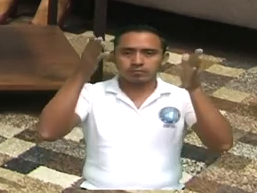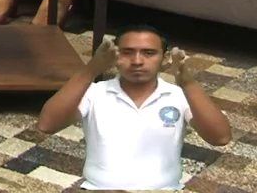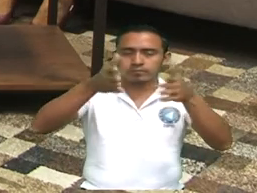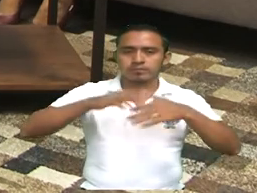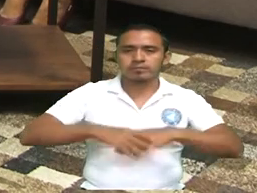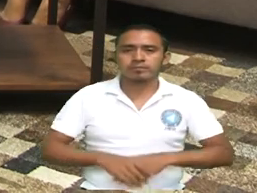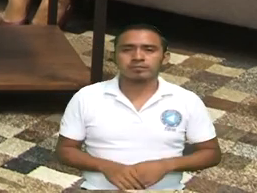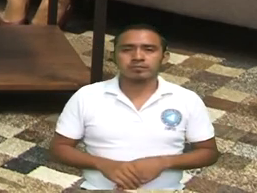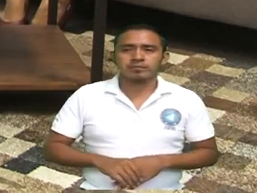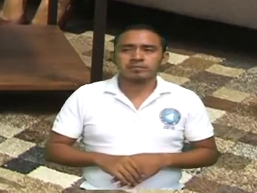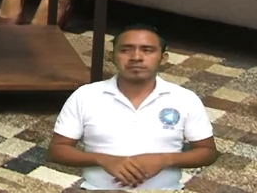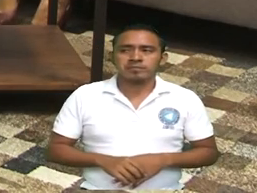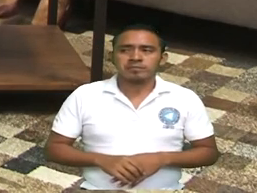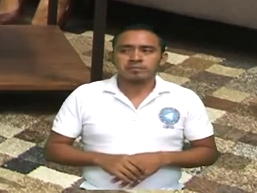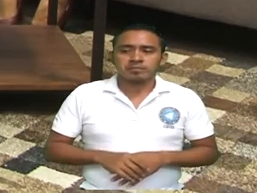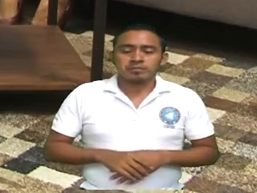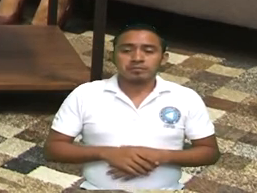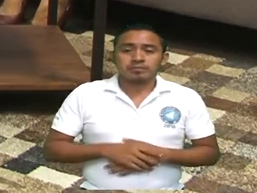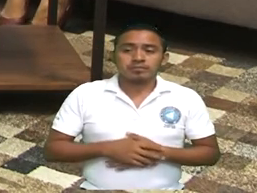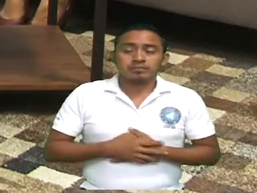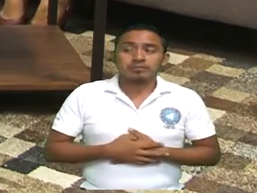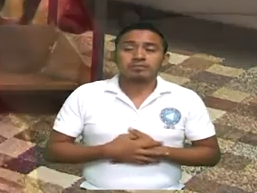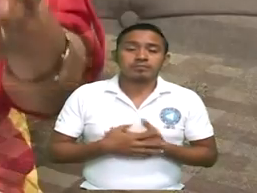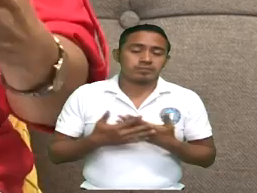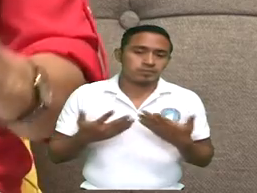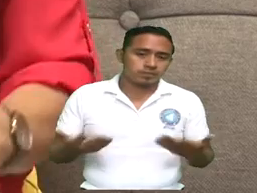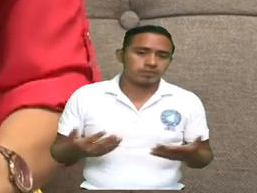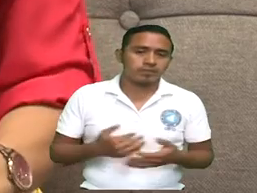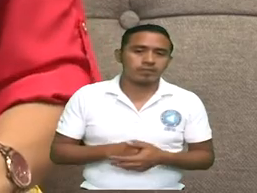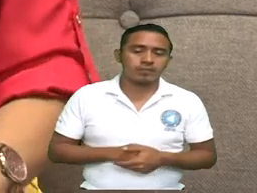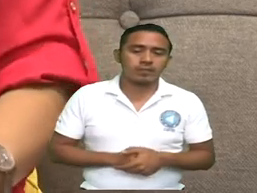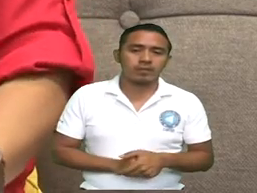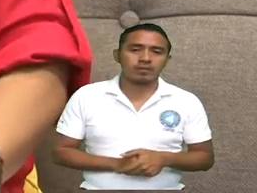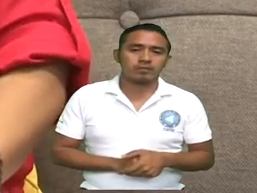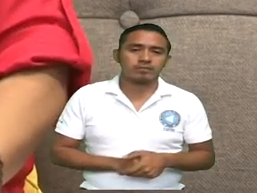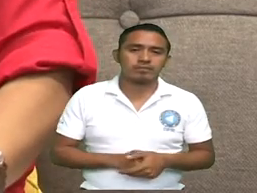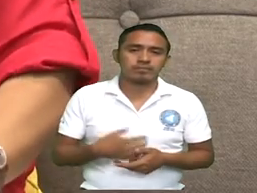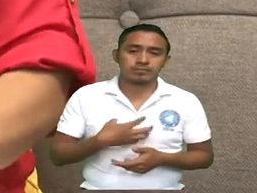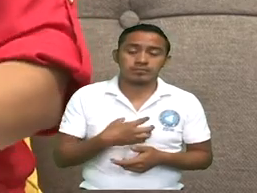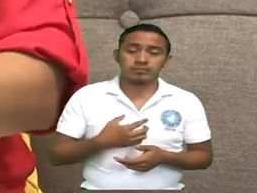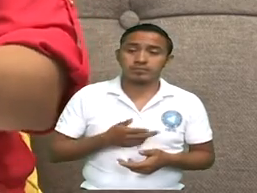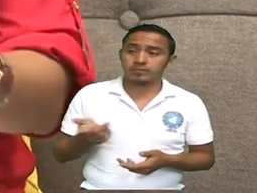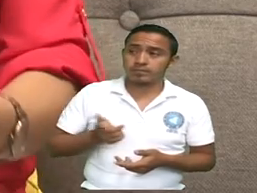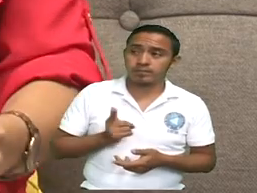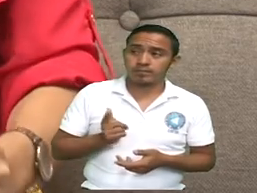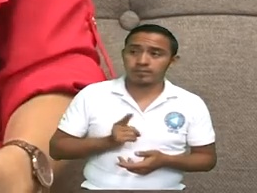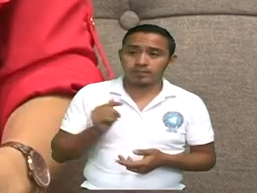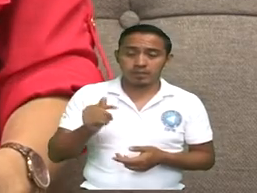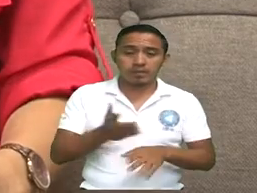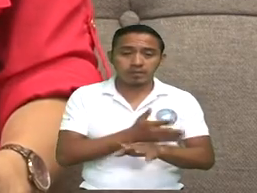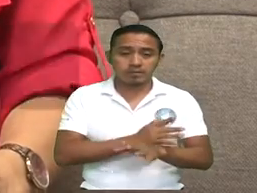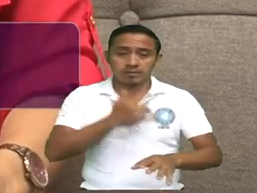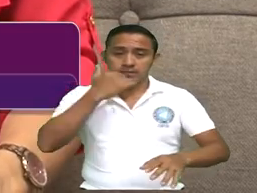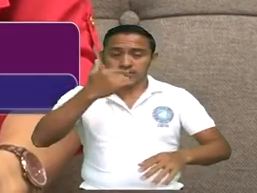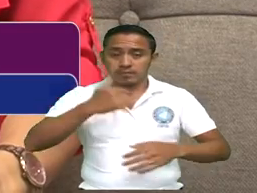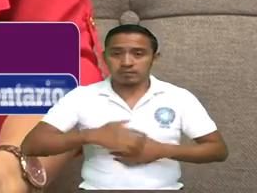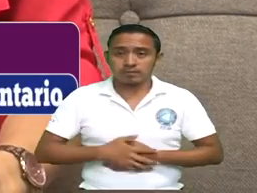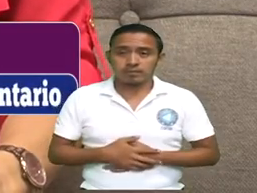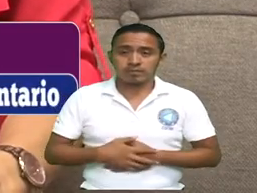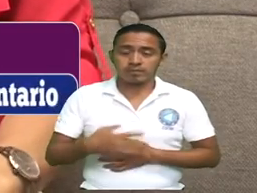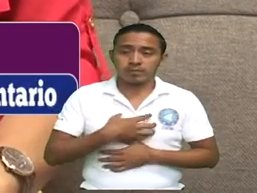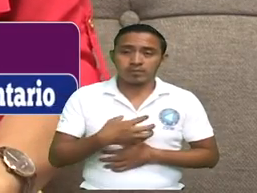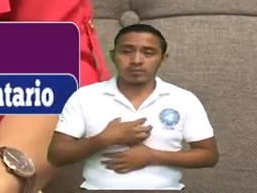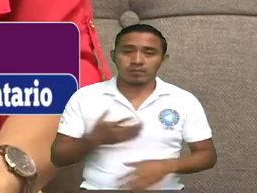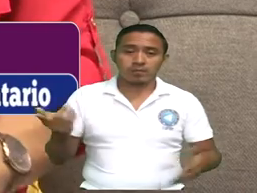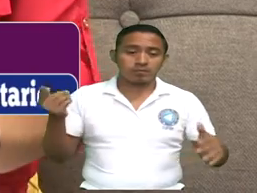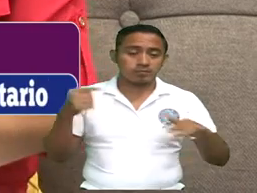encaminándose? Hablando de eso, fíjate que tenemos nosotros, que te lo mencionaba antes, uno de los retos